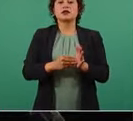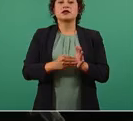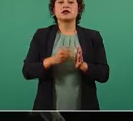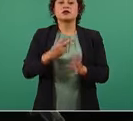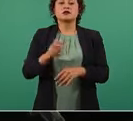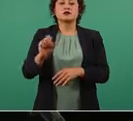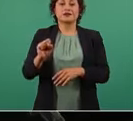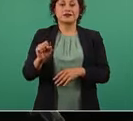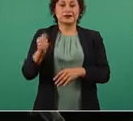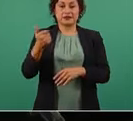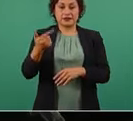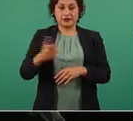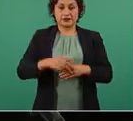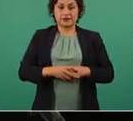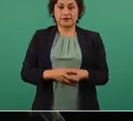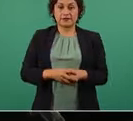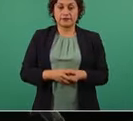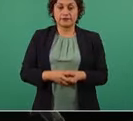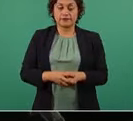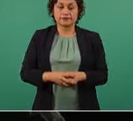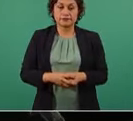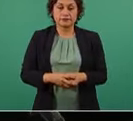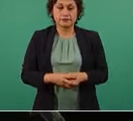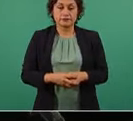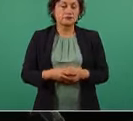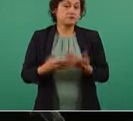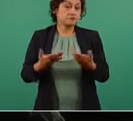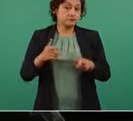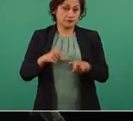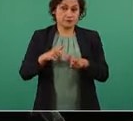22.267 migrantes. Se continúan dentro